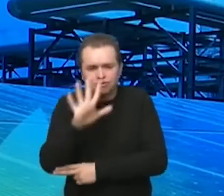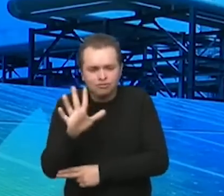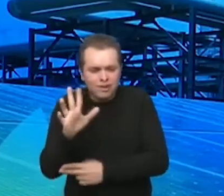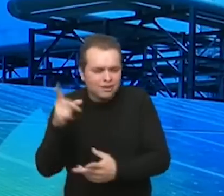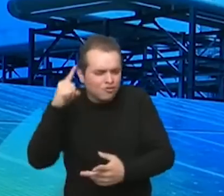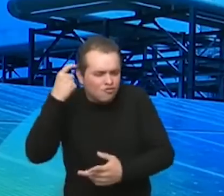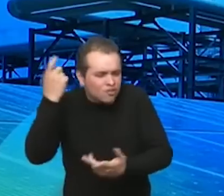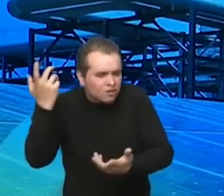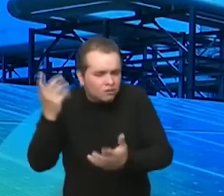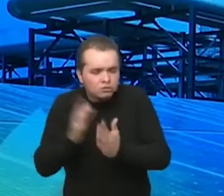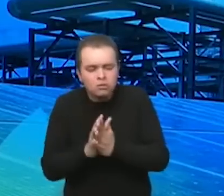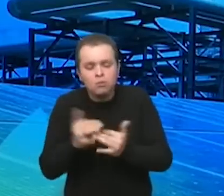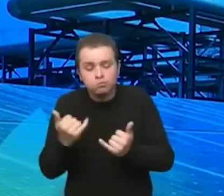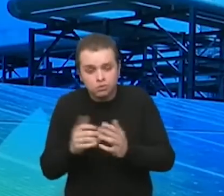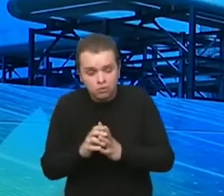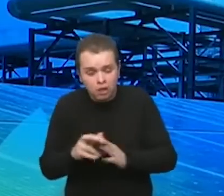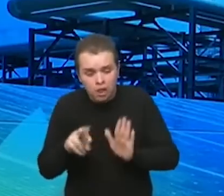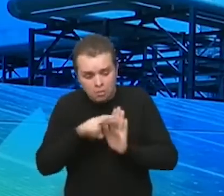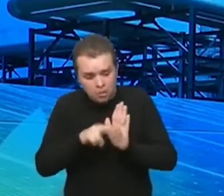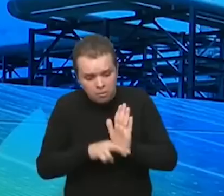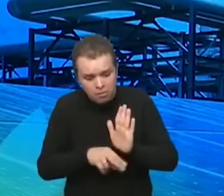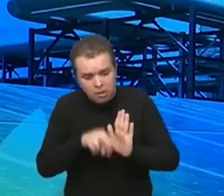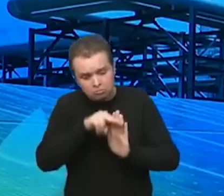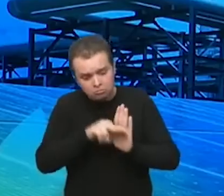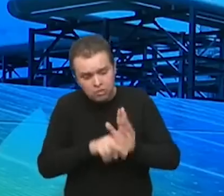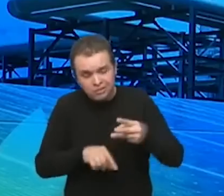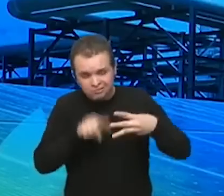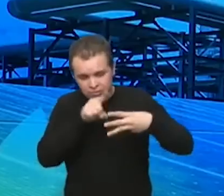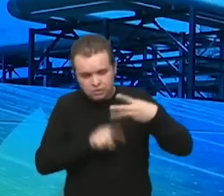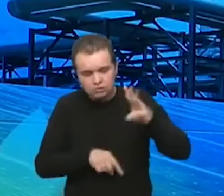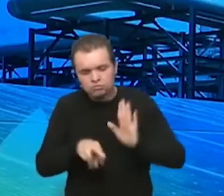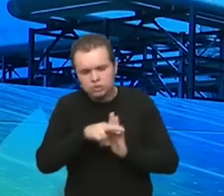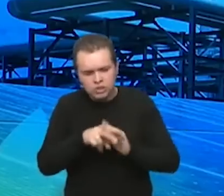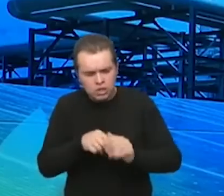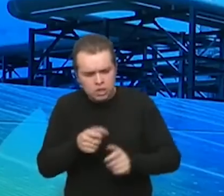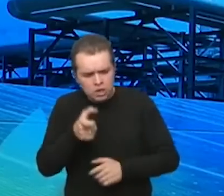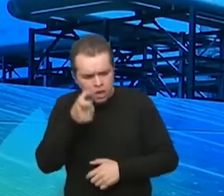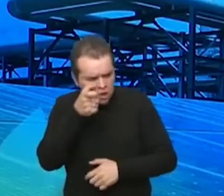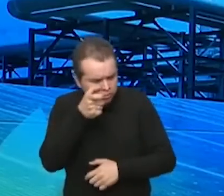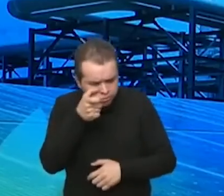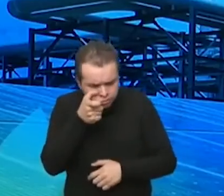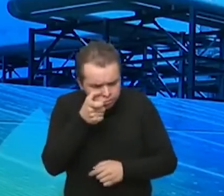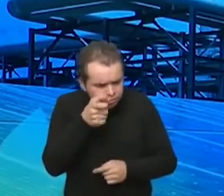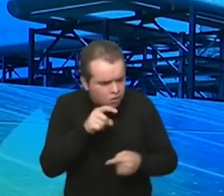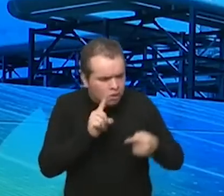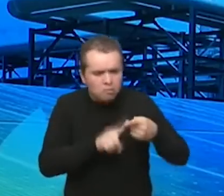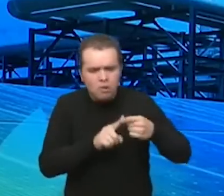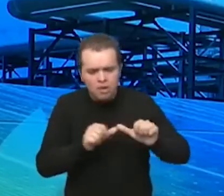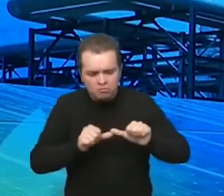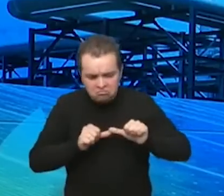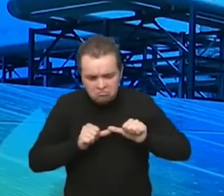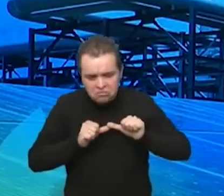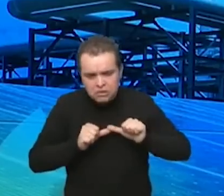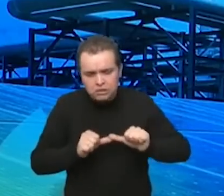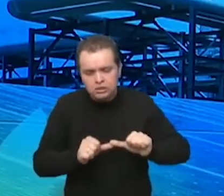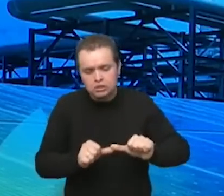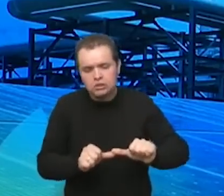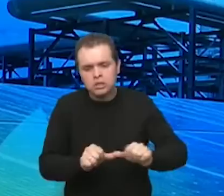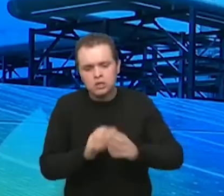implementado son prácticamente tres continuar la auditoría forense mantener internamente